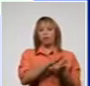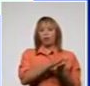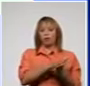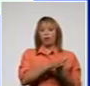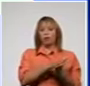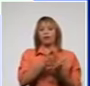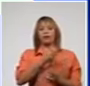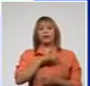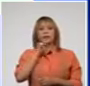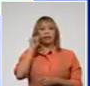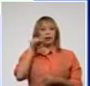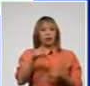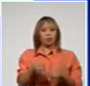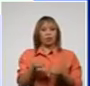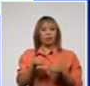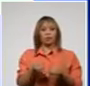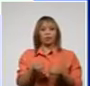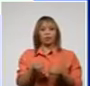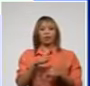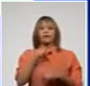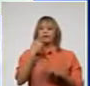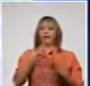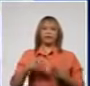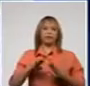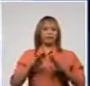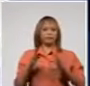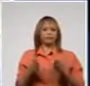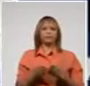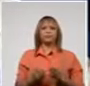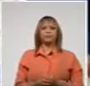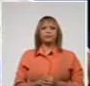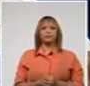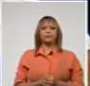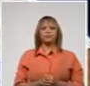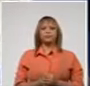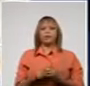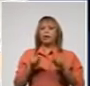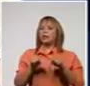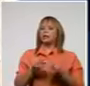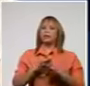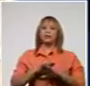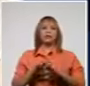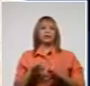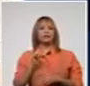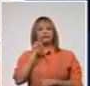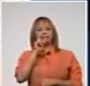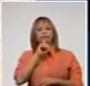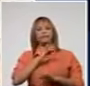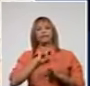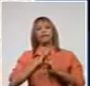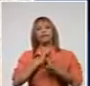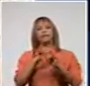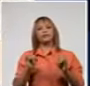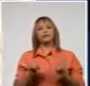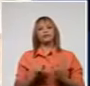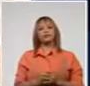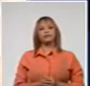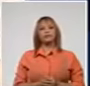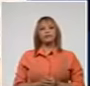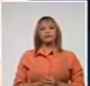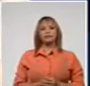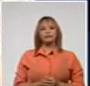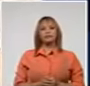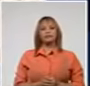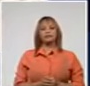día de hoy y de fallecidos. Hasta aquí nuestra información. Como